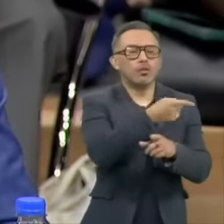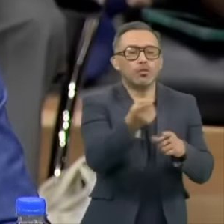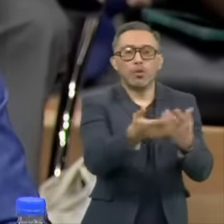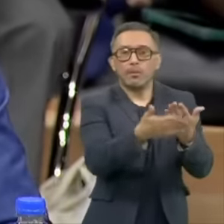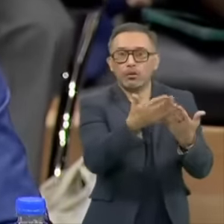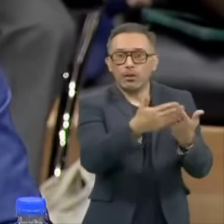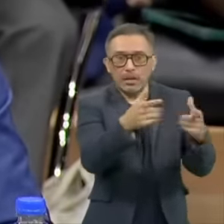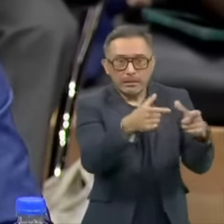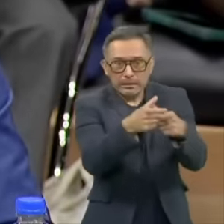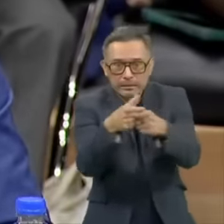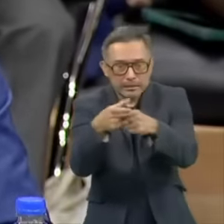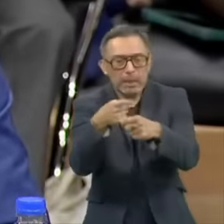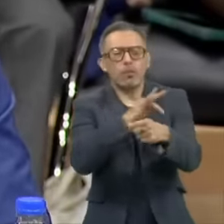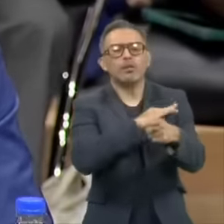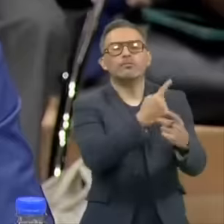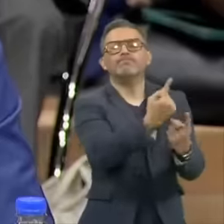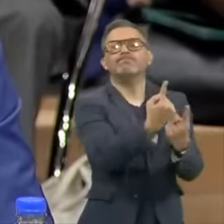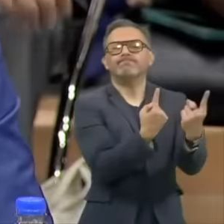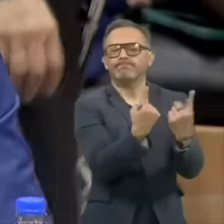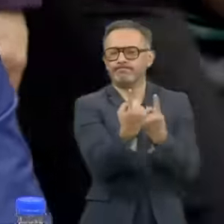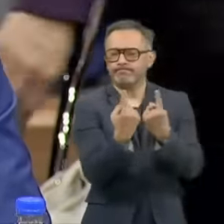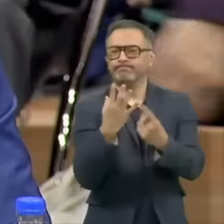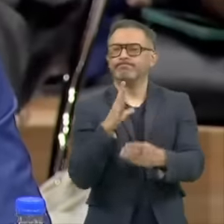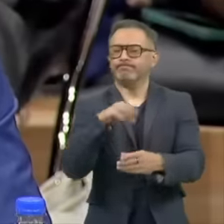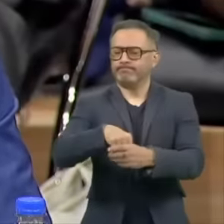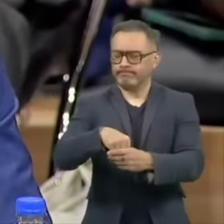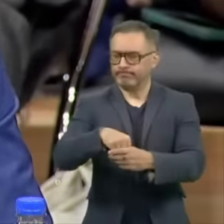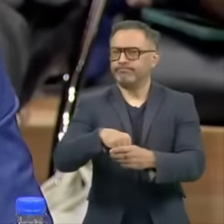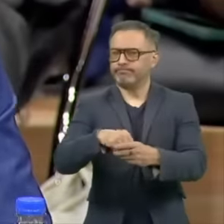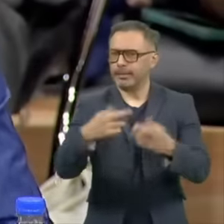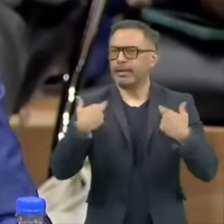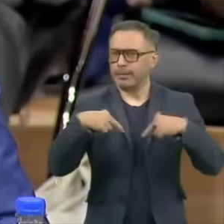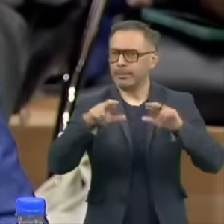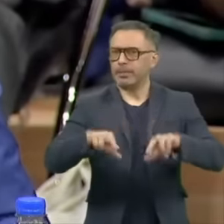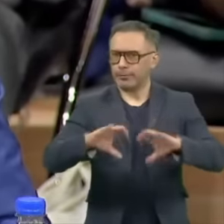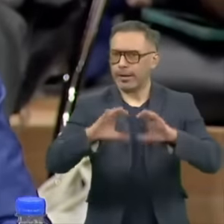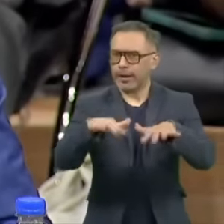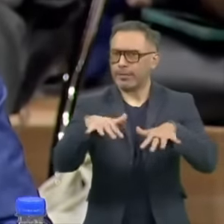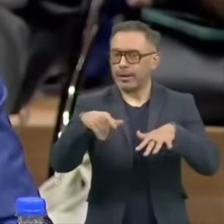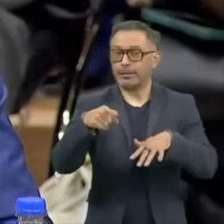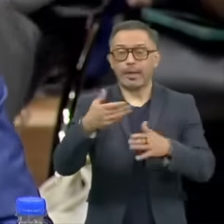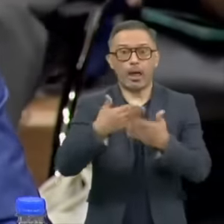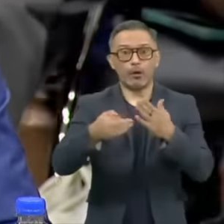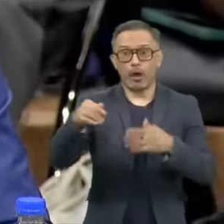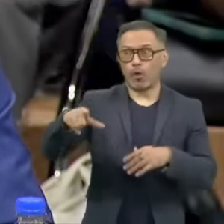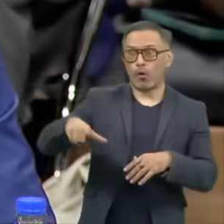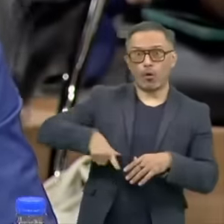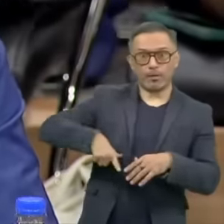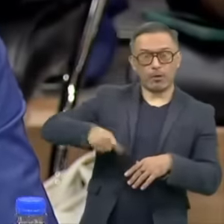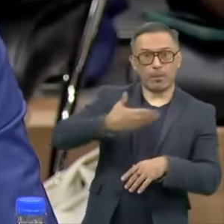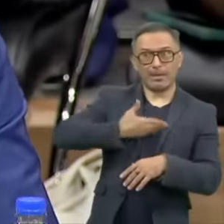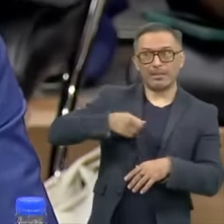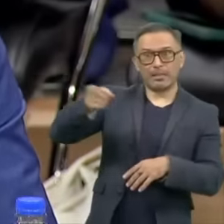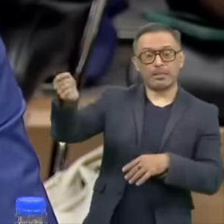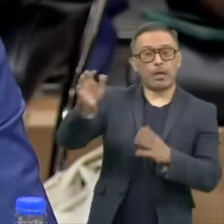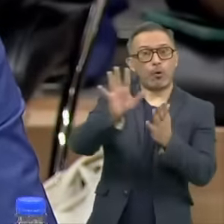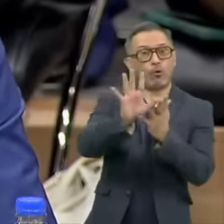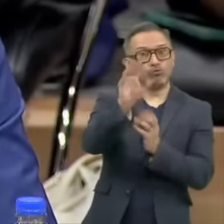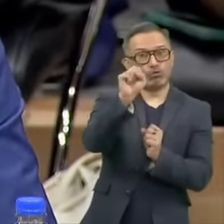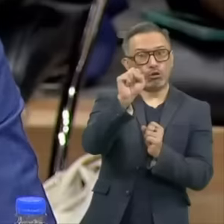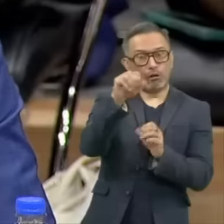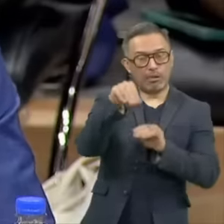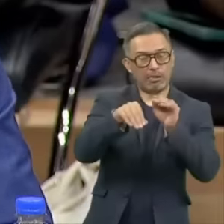cámaras, y que la fuerza política mayoritaria, o sea la gobernante, no pueda modificar la